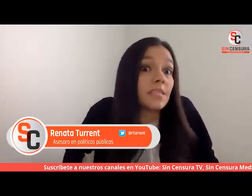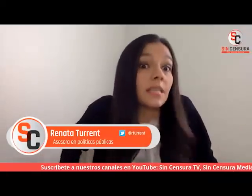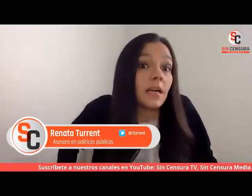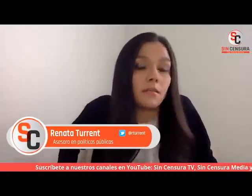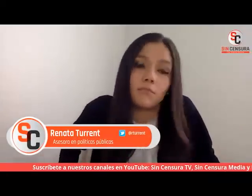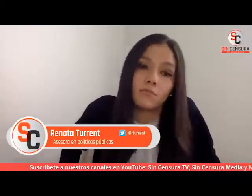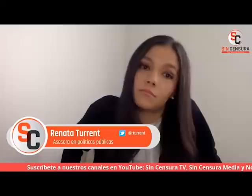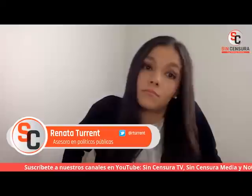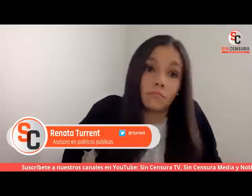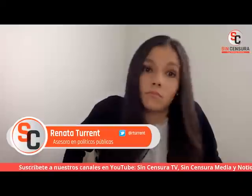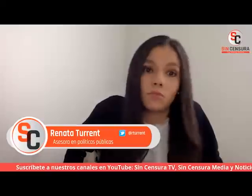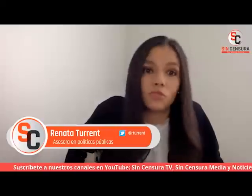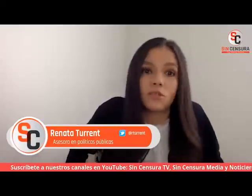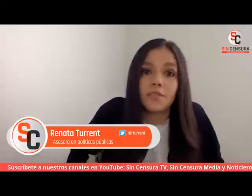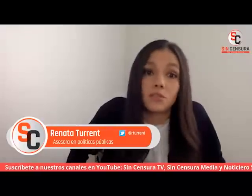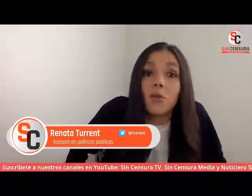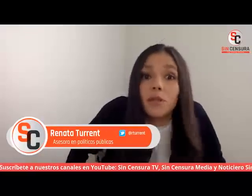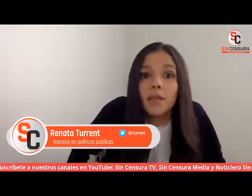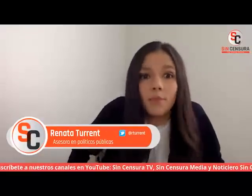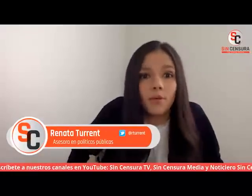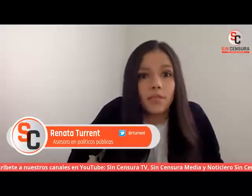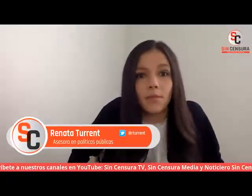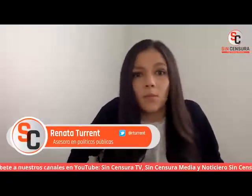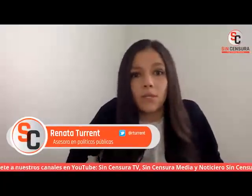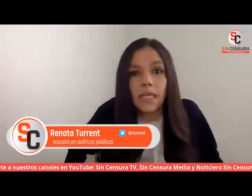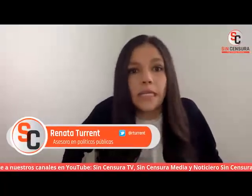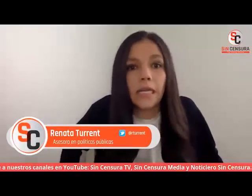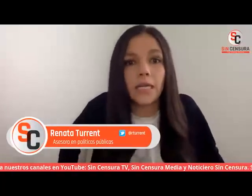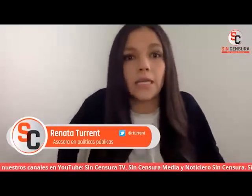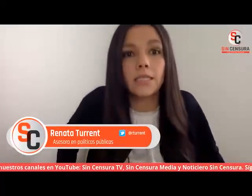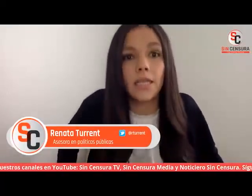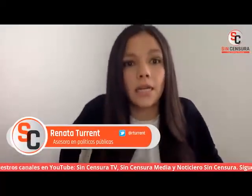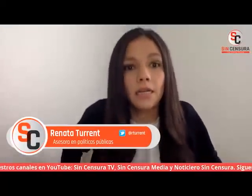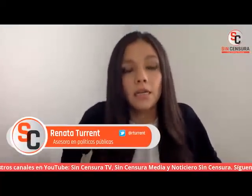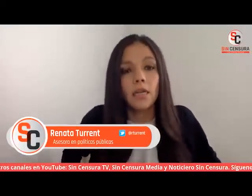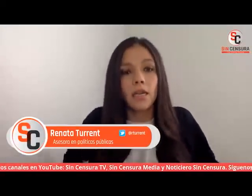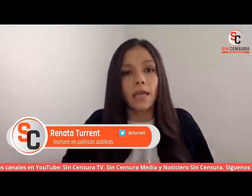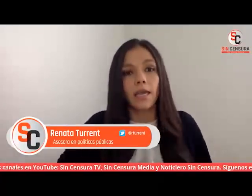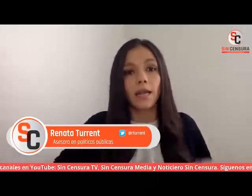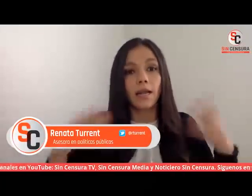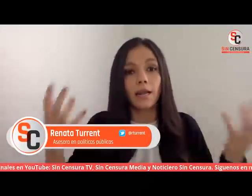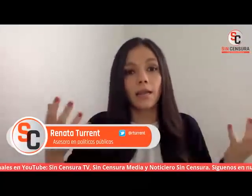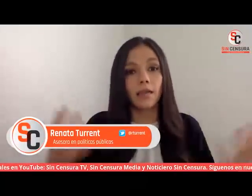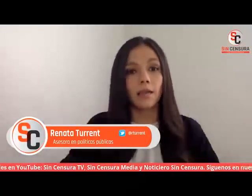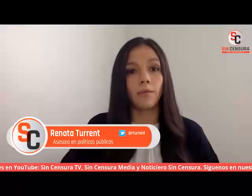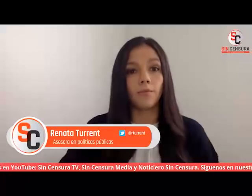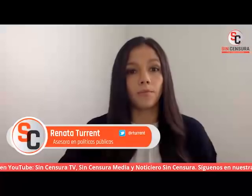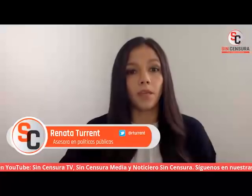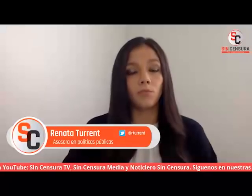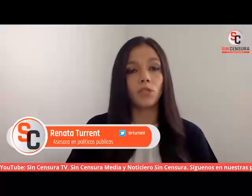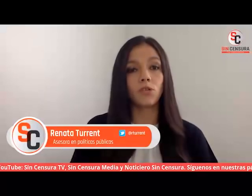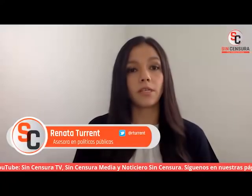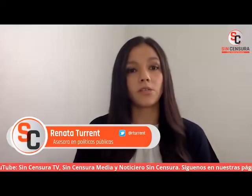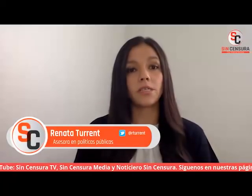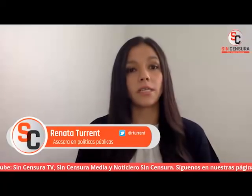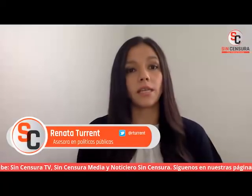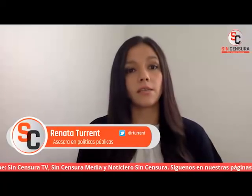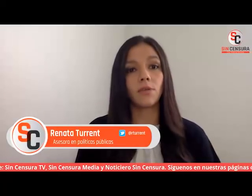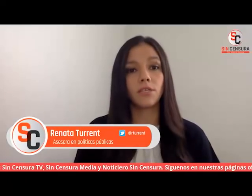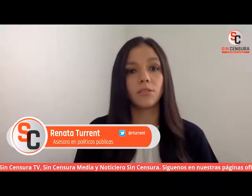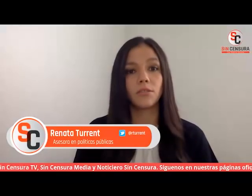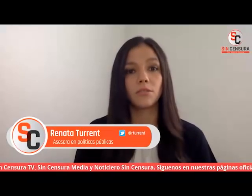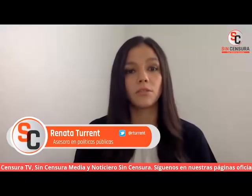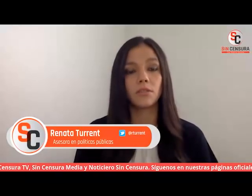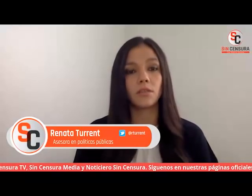muchas veces interna, no muchas veces, todo el tiempo, desde política interna y externa, era en muchas ocasiones dictada